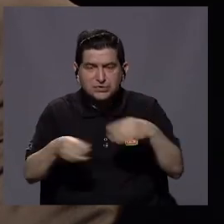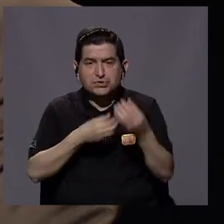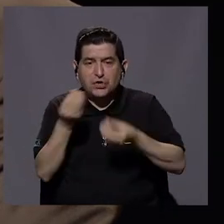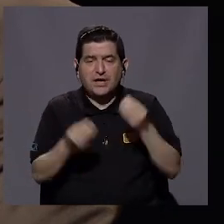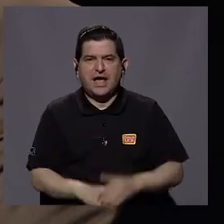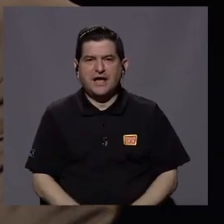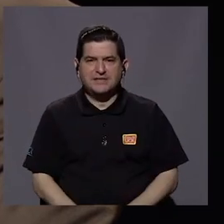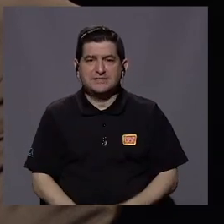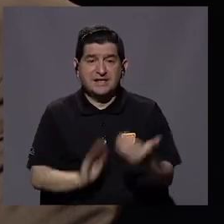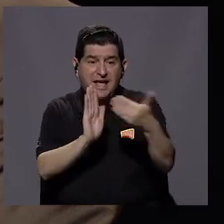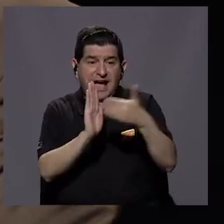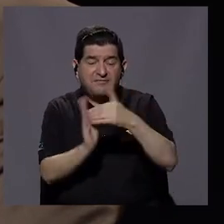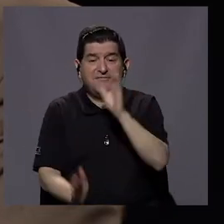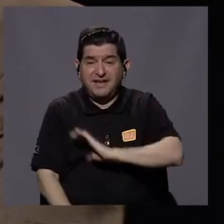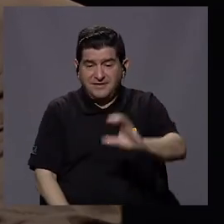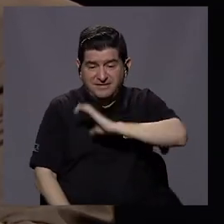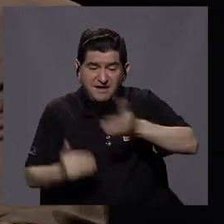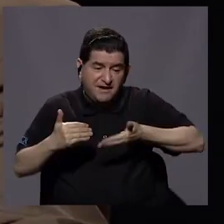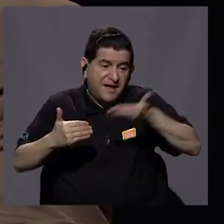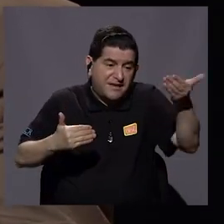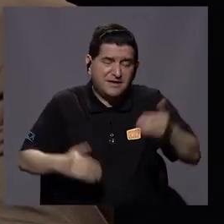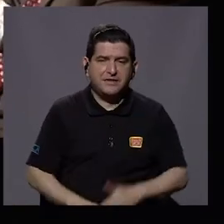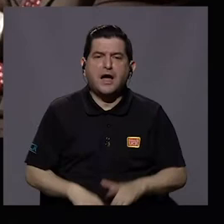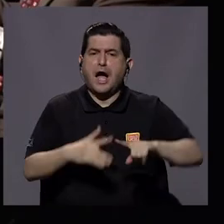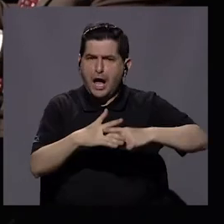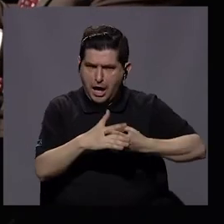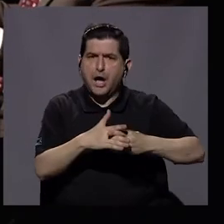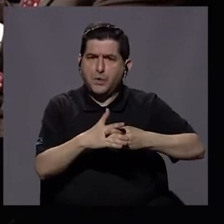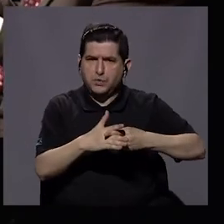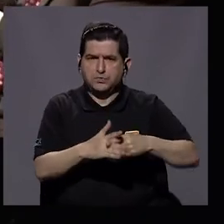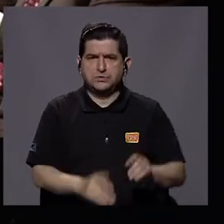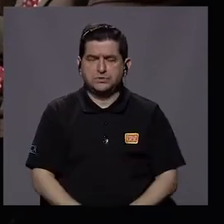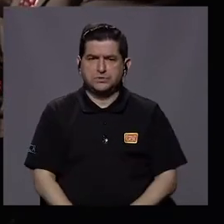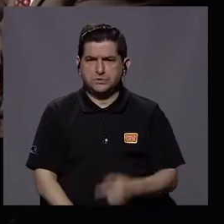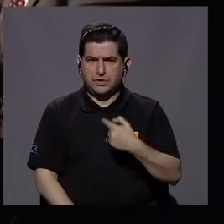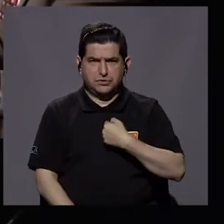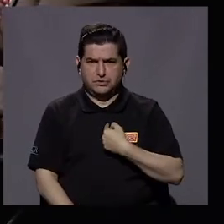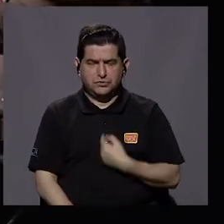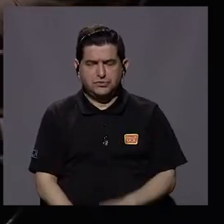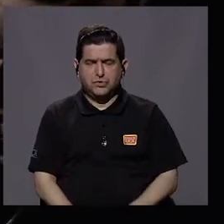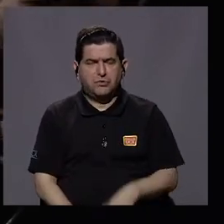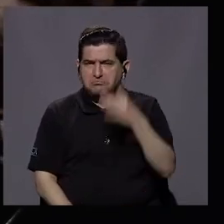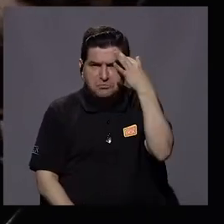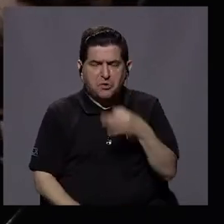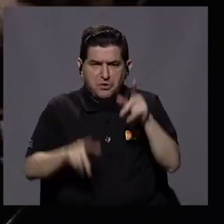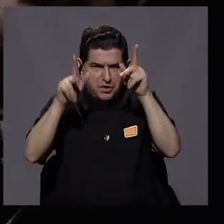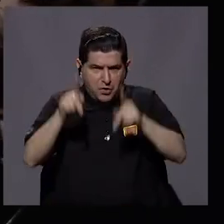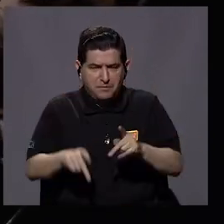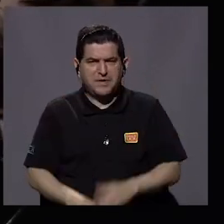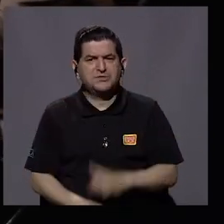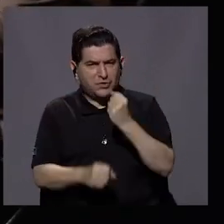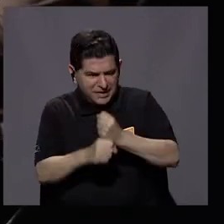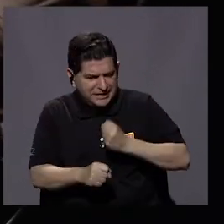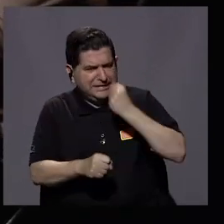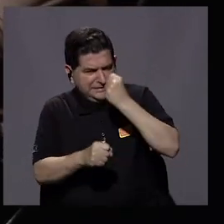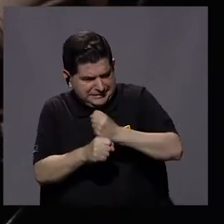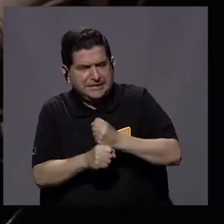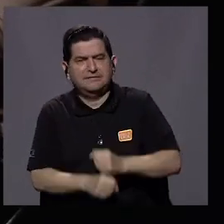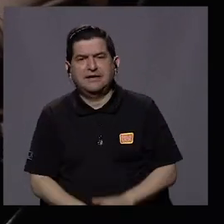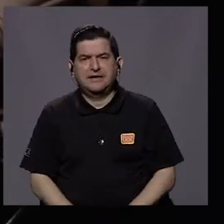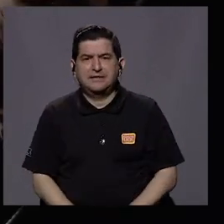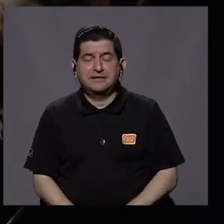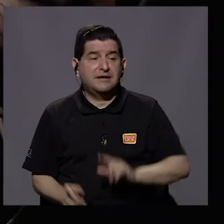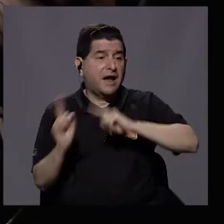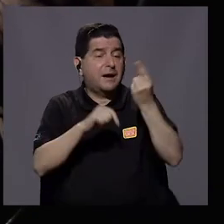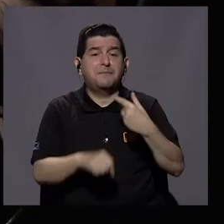democrática, lo que hace es que interpela directamente la calidad de las cosas. Hay que hacer ajustes, digamos, yo no pretendo que una persona que la pulsea,